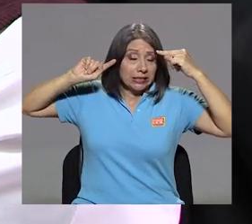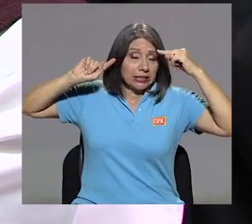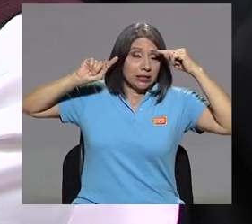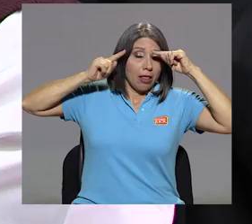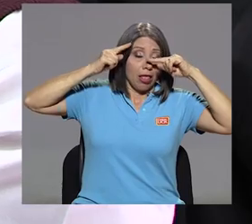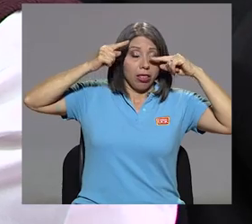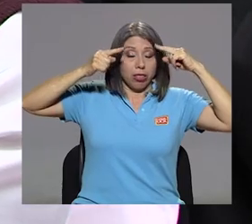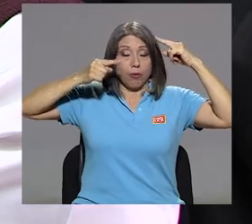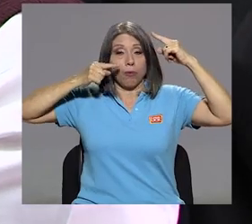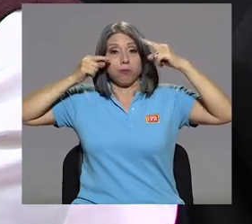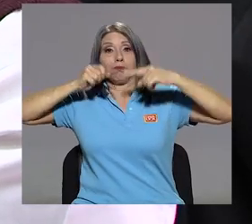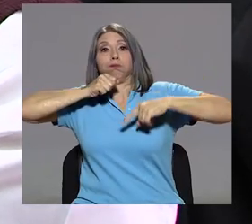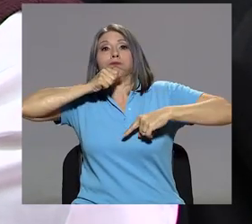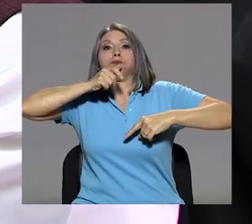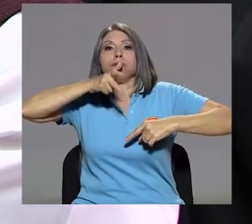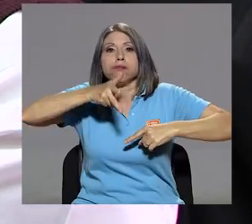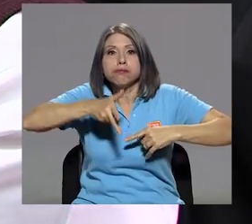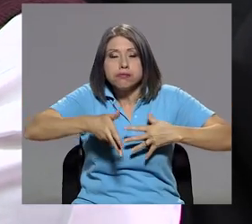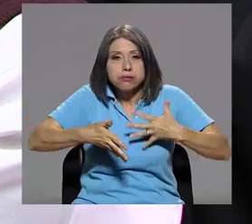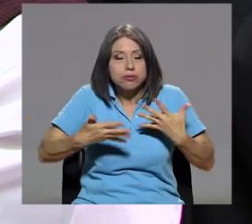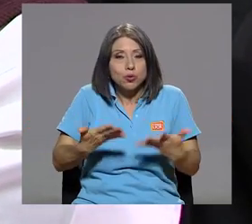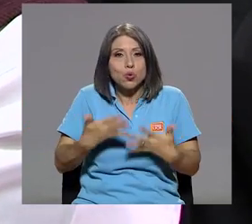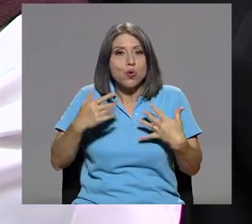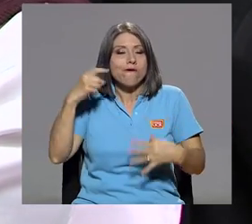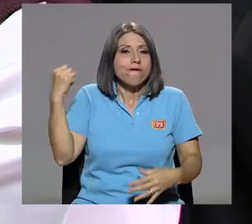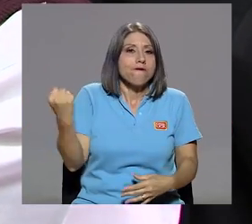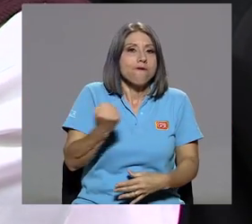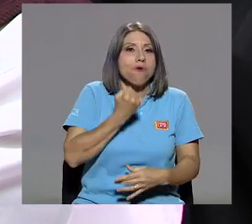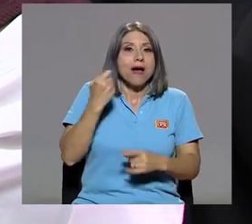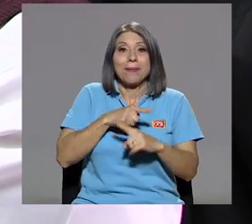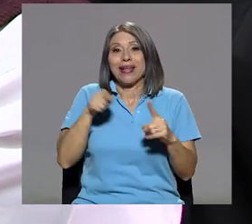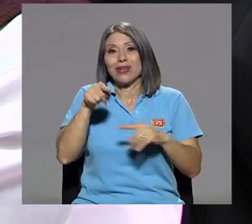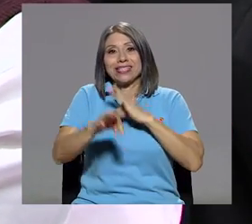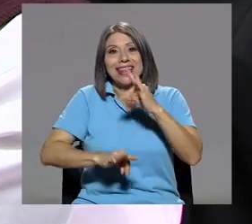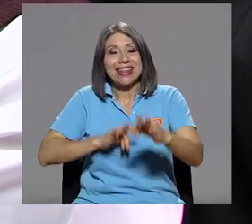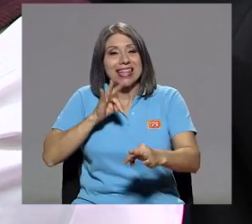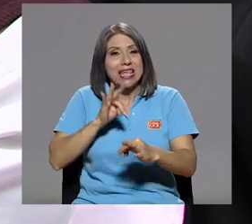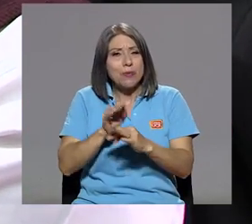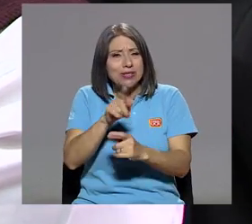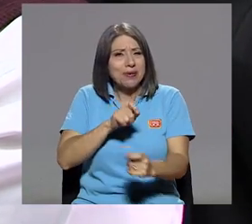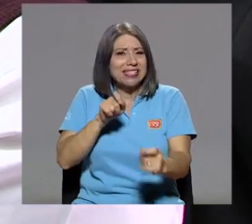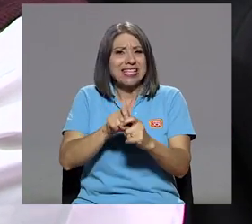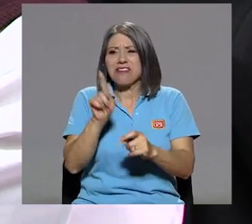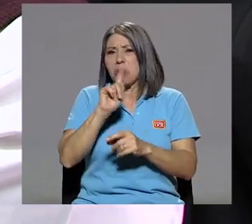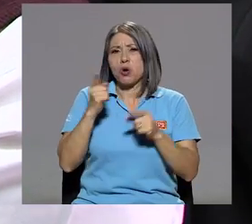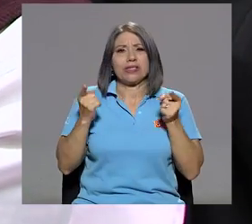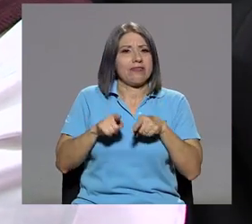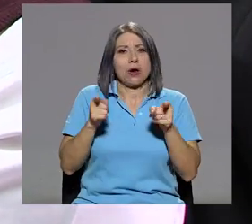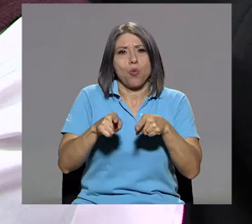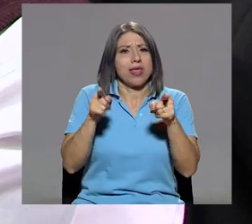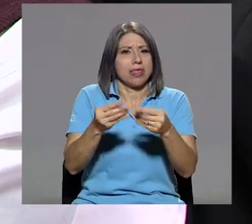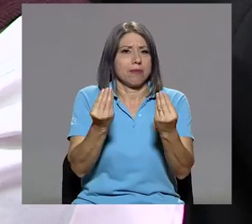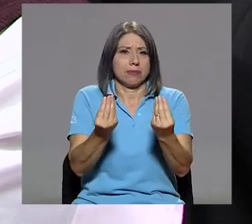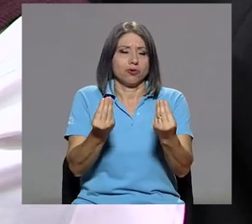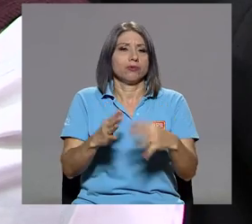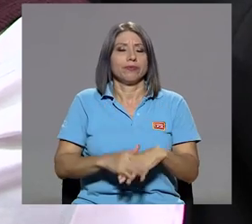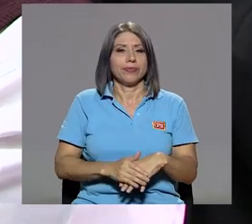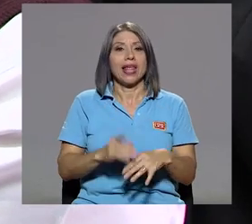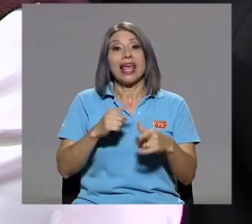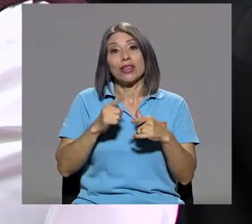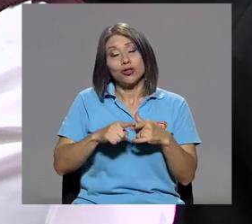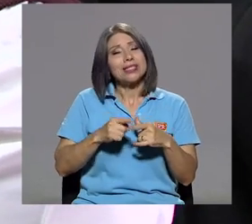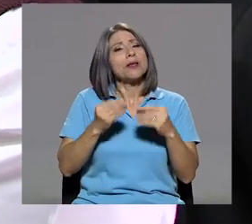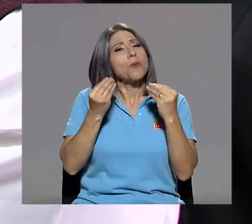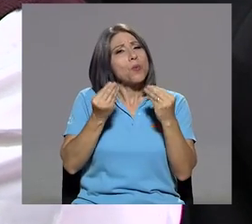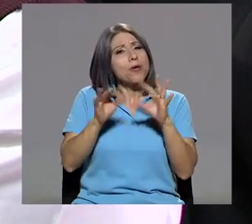refieren náuseas y vómito por la intensidad que tiene. Pero ese es un tipo muy específico que no es tan frecuente. De ahí que entonces, igual,